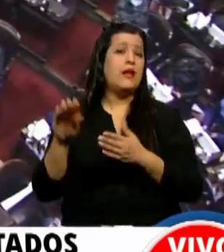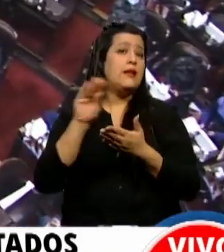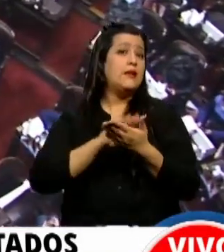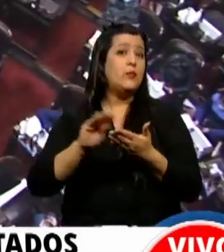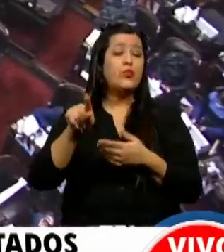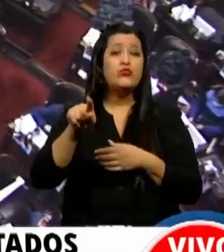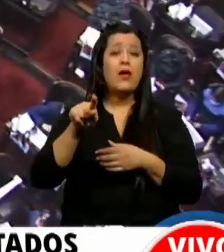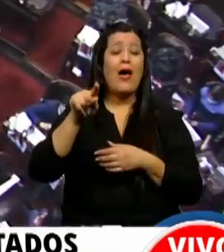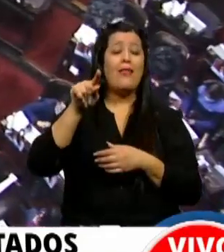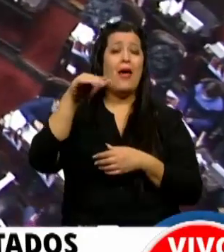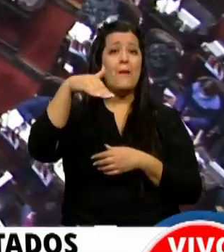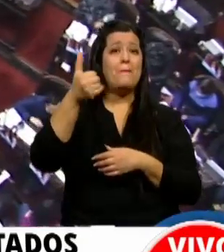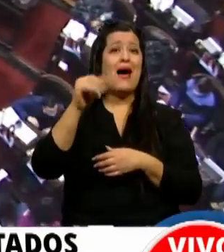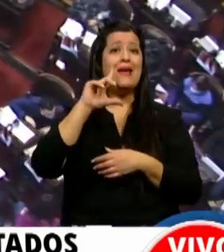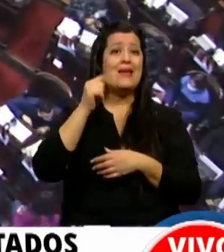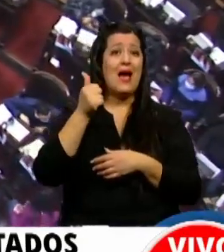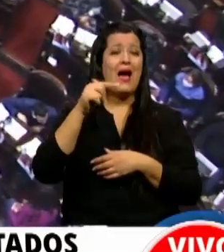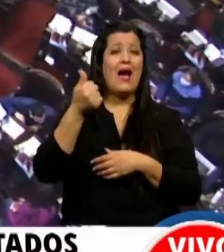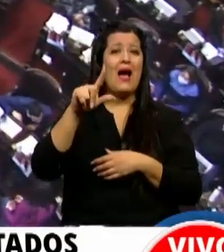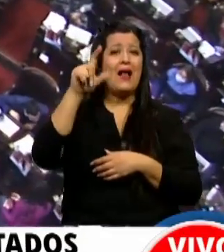Diputada María Alejandra Vigo.